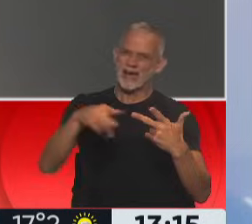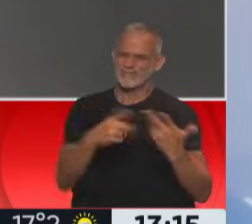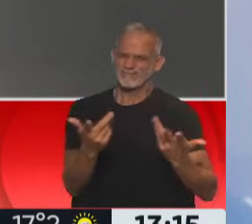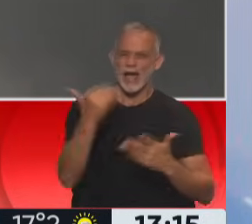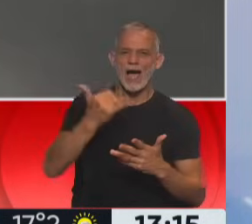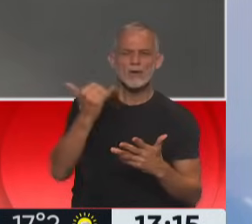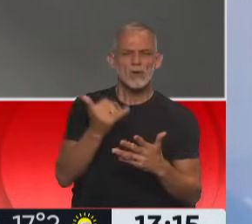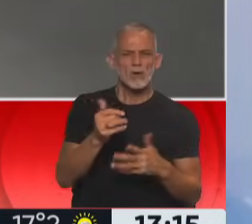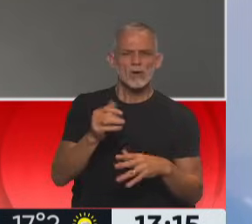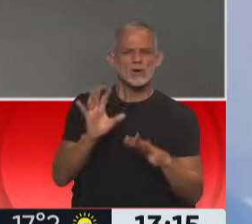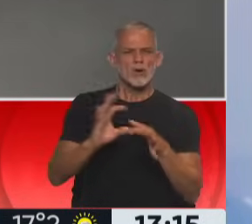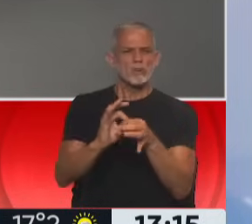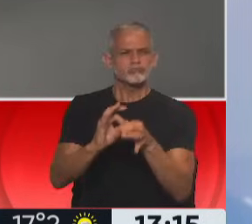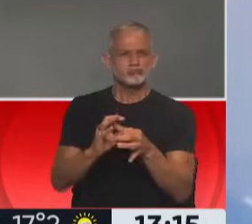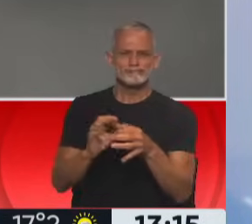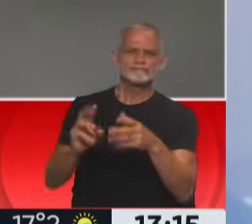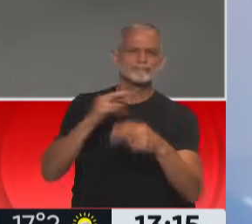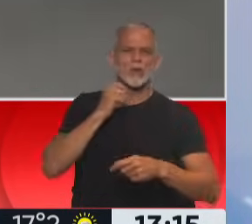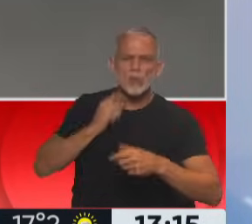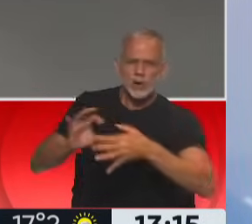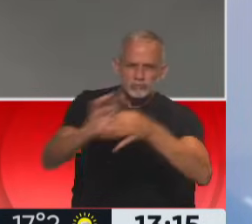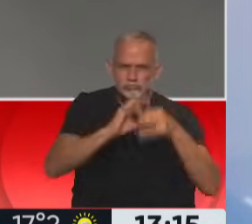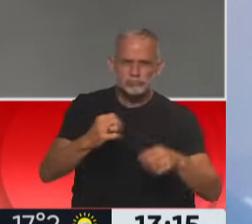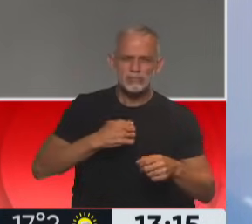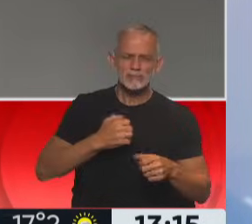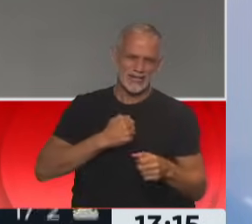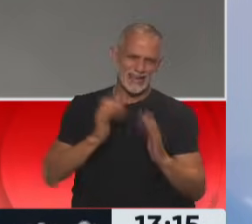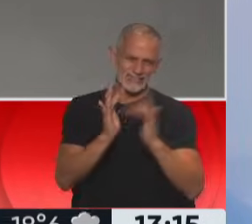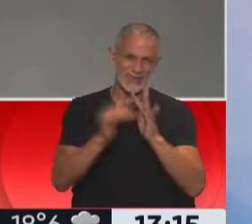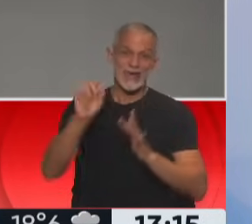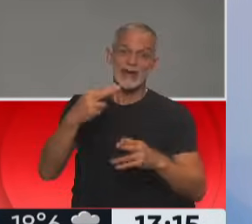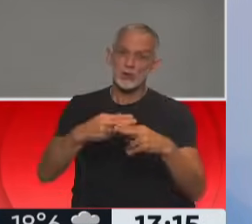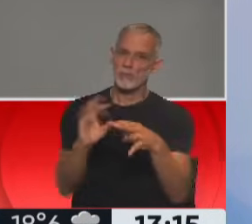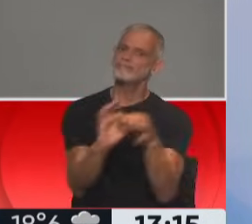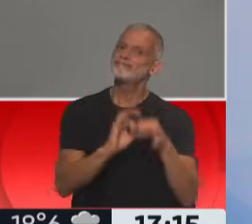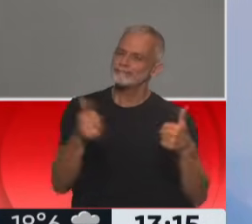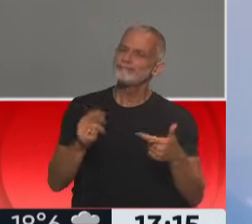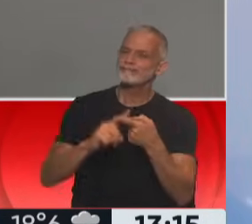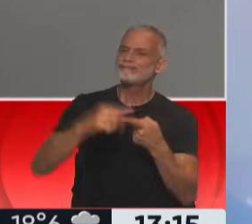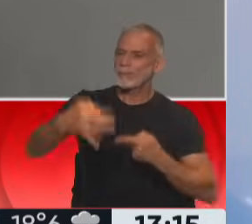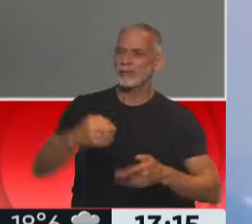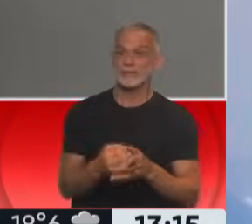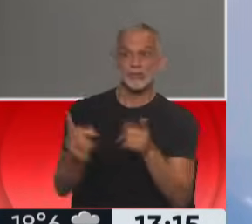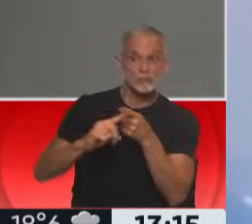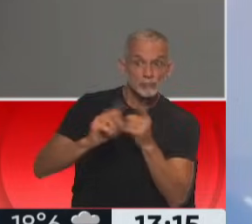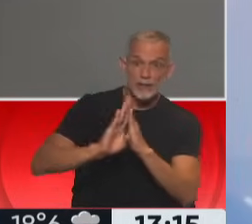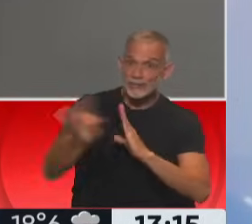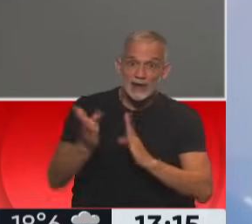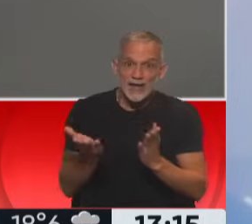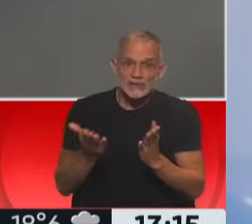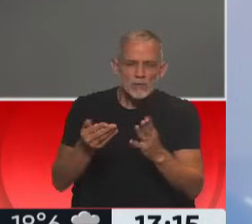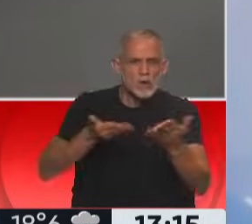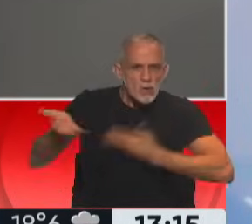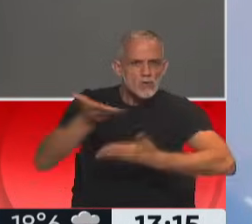un arraigo muy importante con la curia romana y todo lo que significaba eso, pero además una comunicación directa y muy